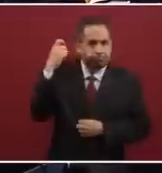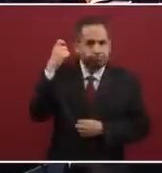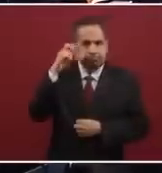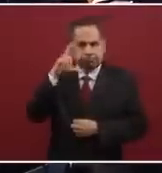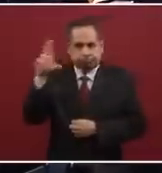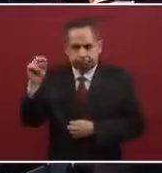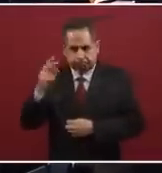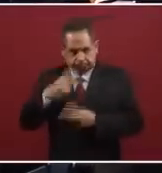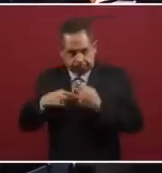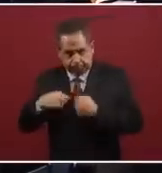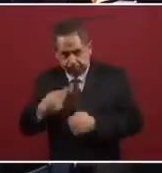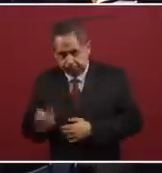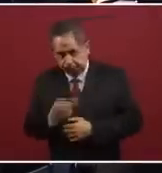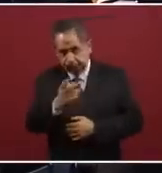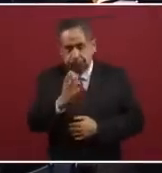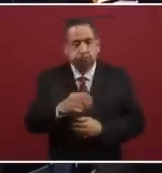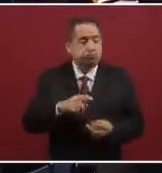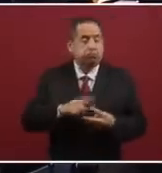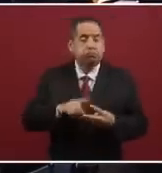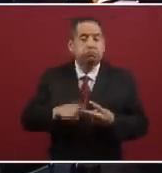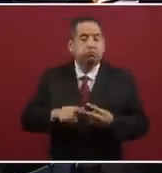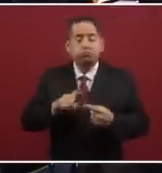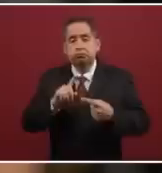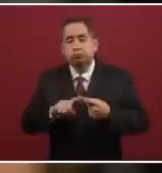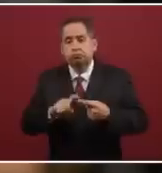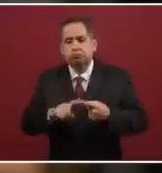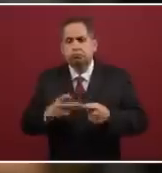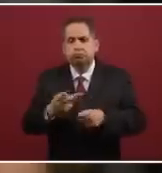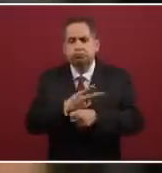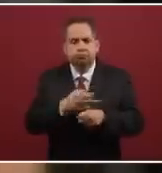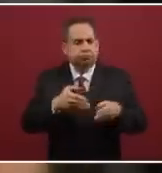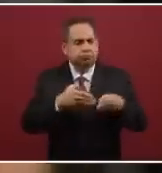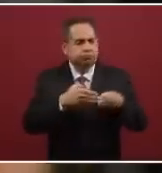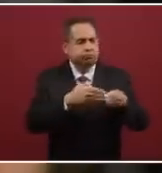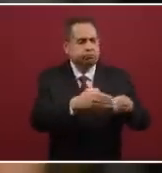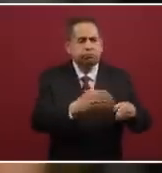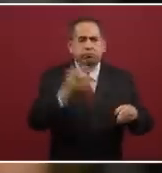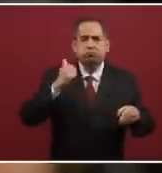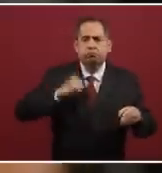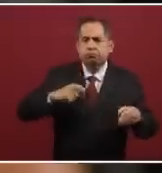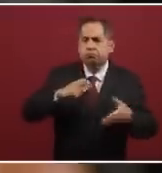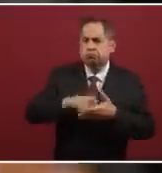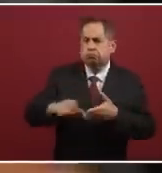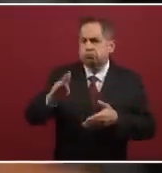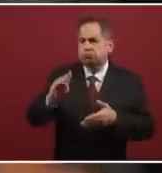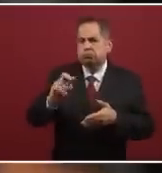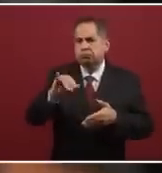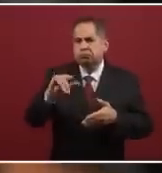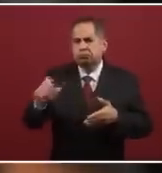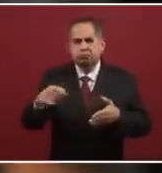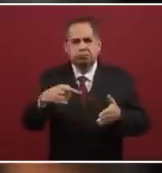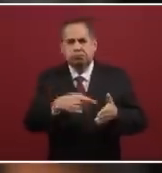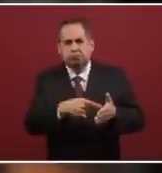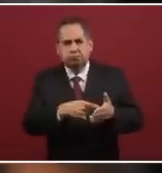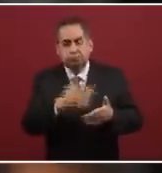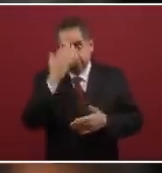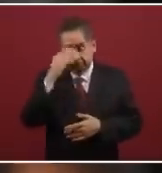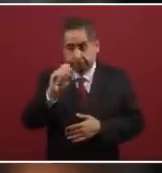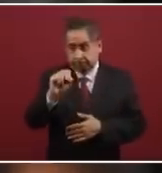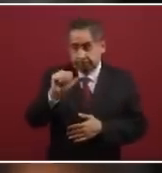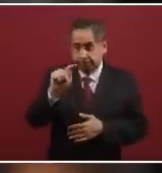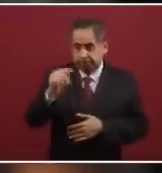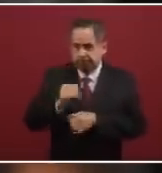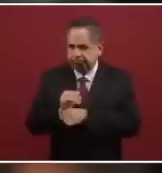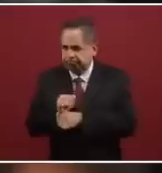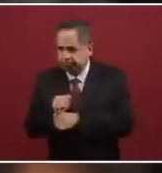Una, ¿cómo va la situación de los barcos que compró Borge? Sabemos que en el SAT hay una investigación de